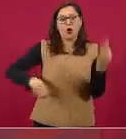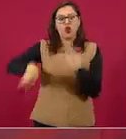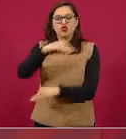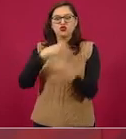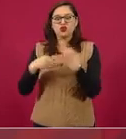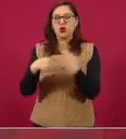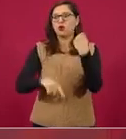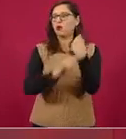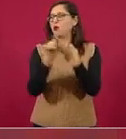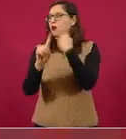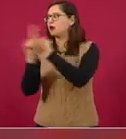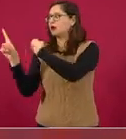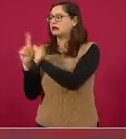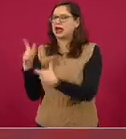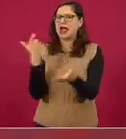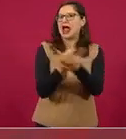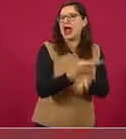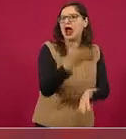salario